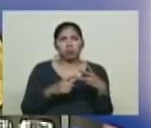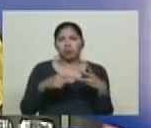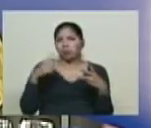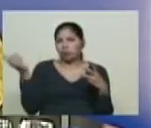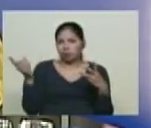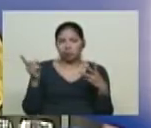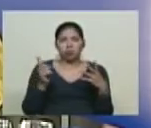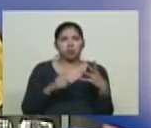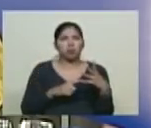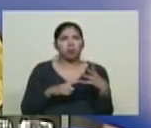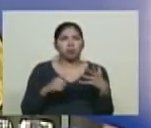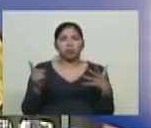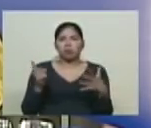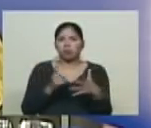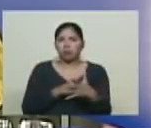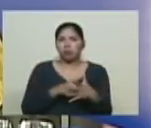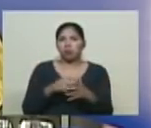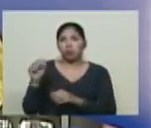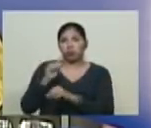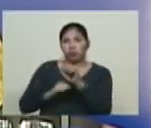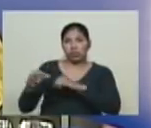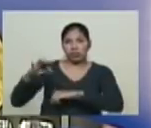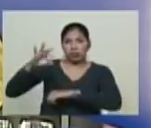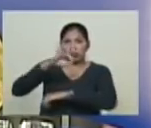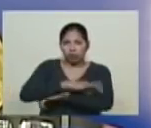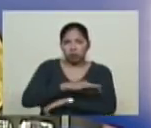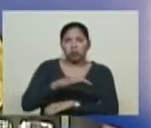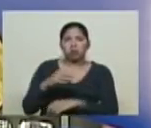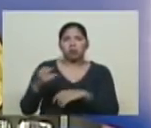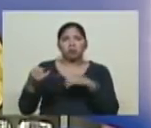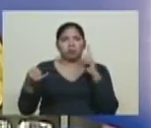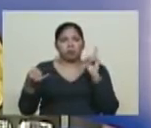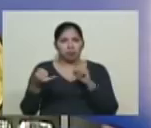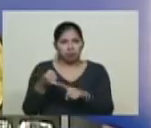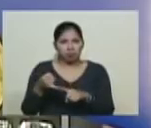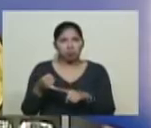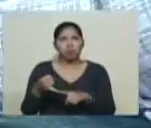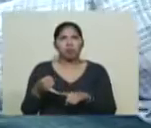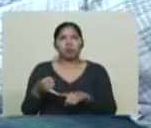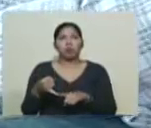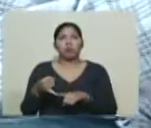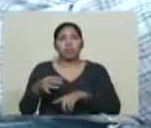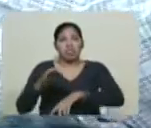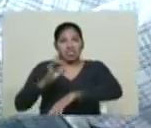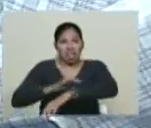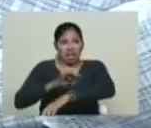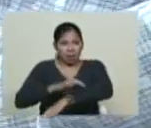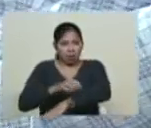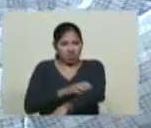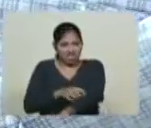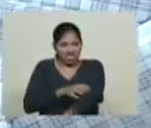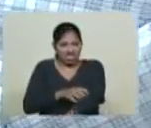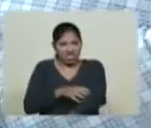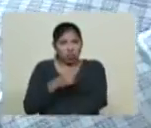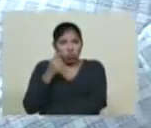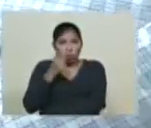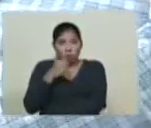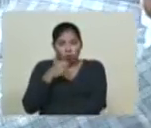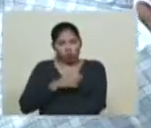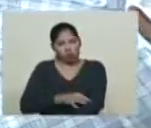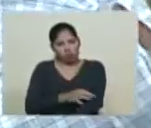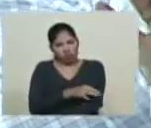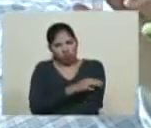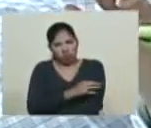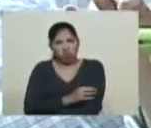pentavalente, antimalárica, trivalente viral, sarampión rubiola y